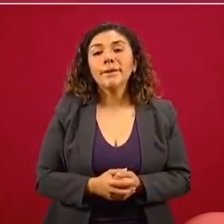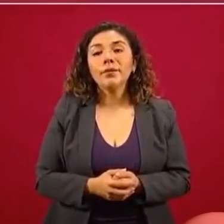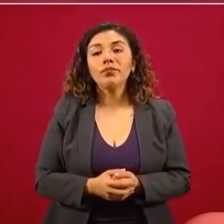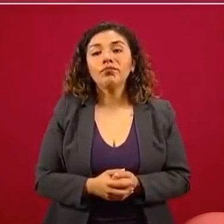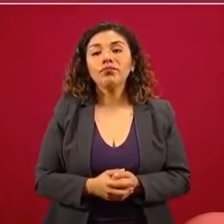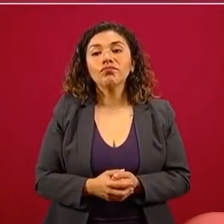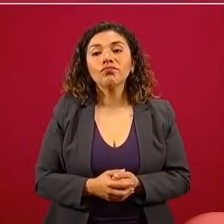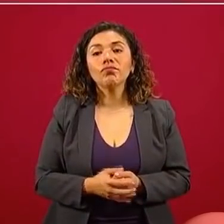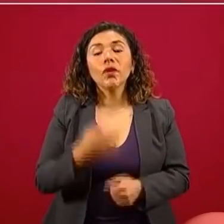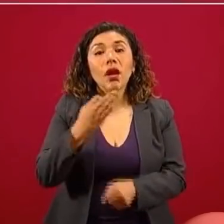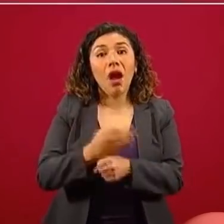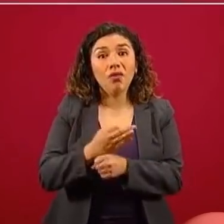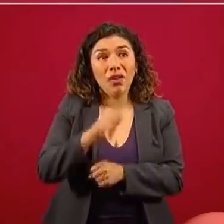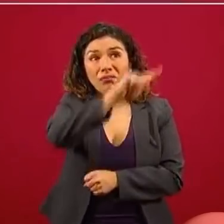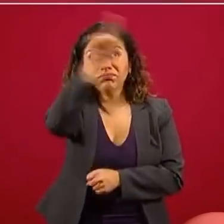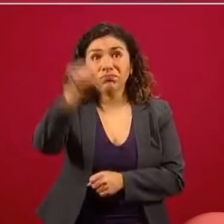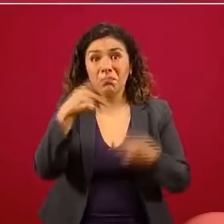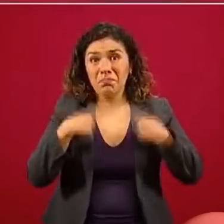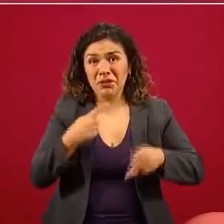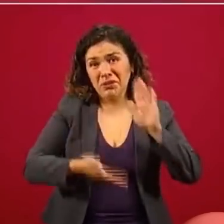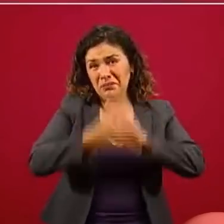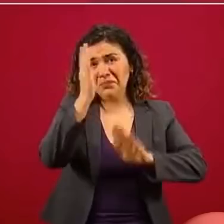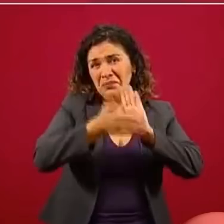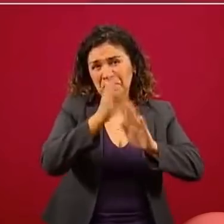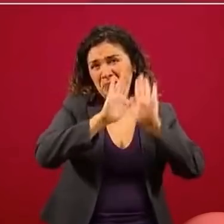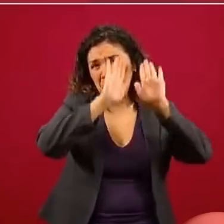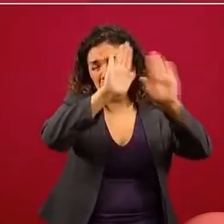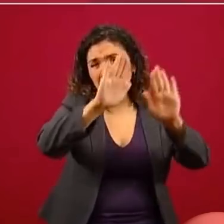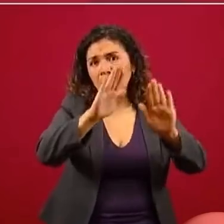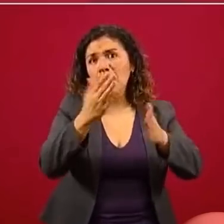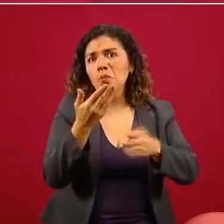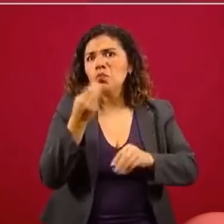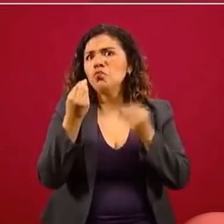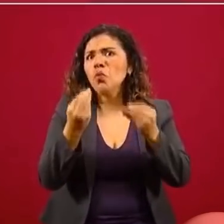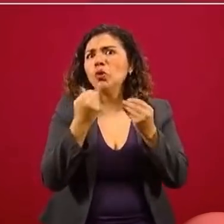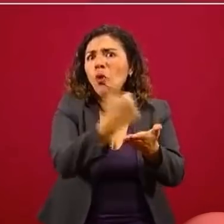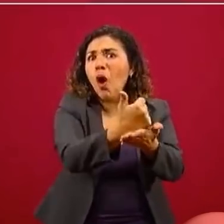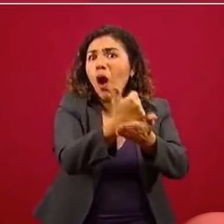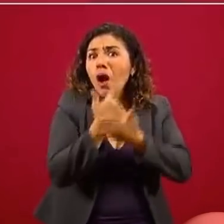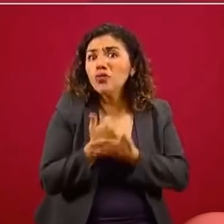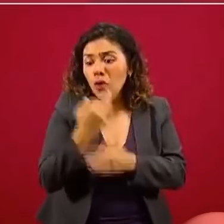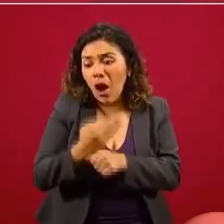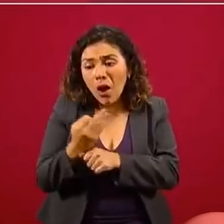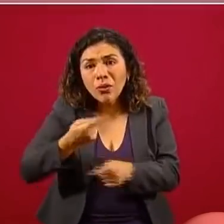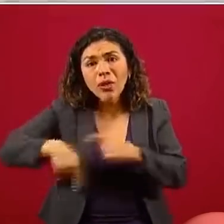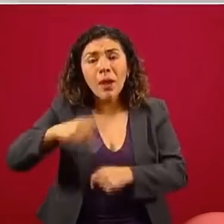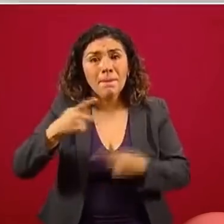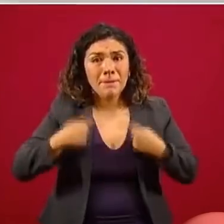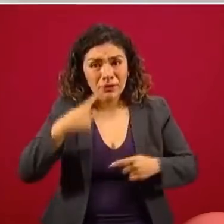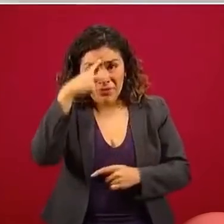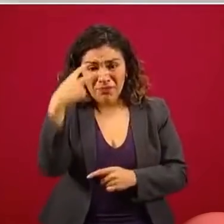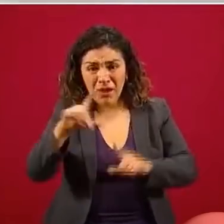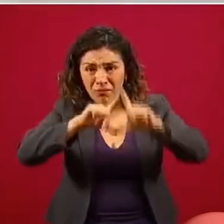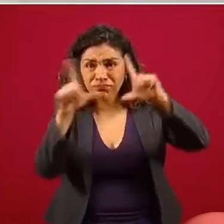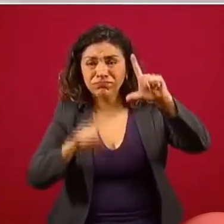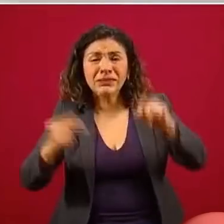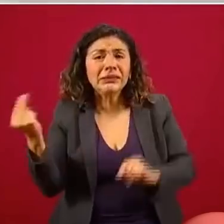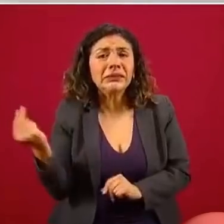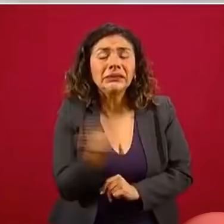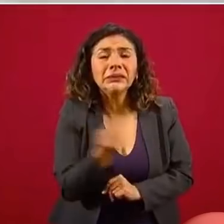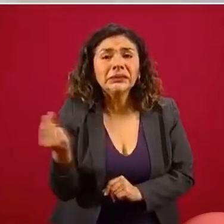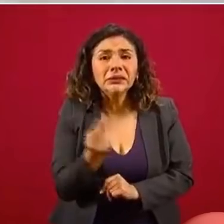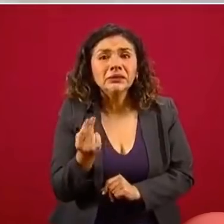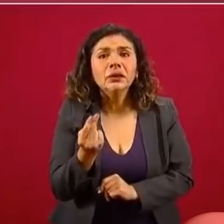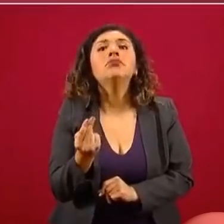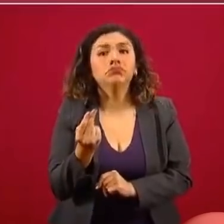nos están ayudando mucho, ahora que más los necesitamos, es